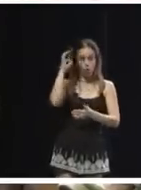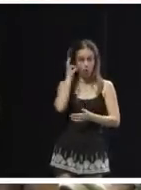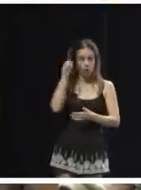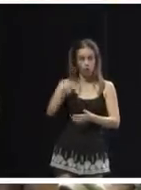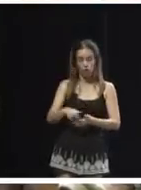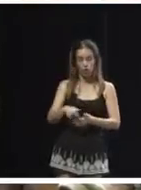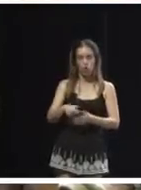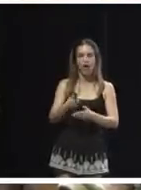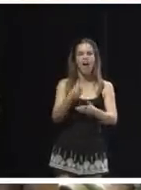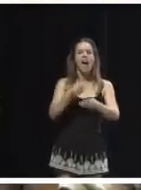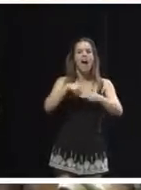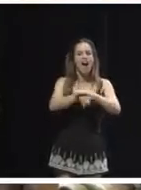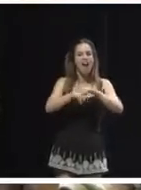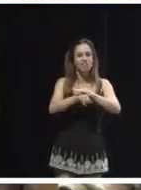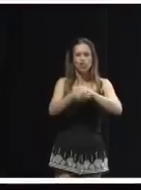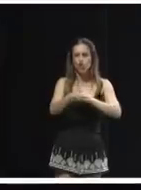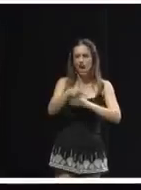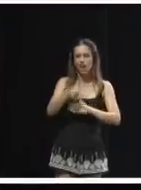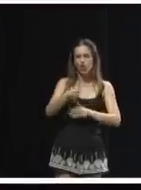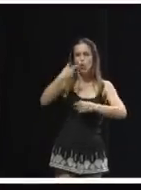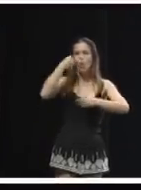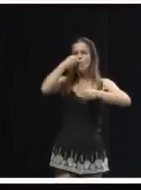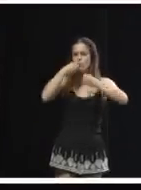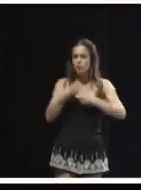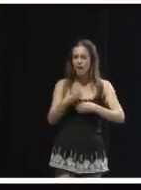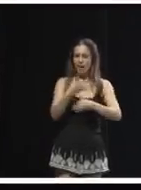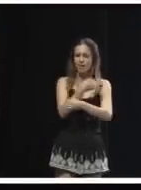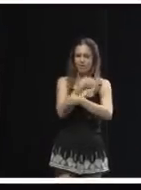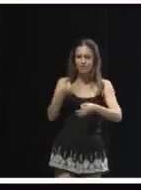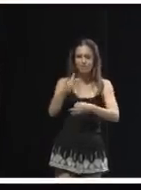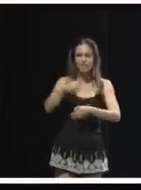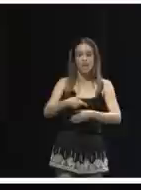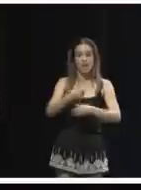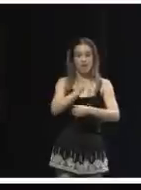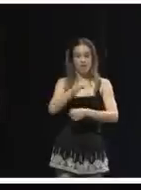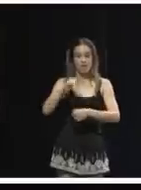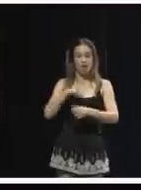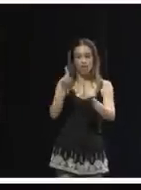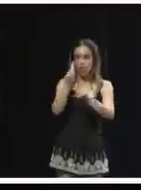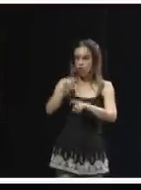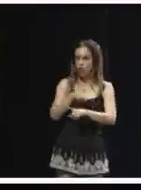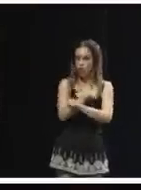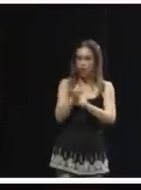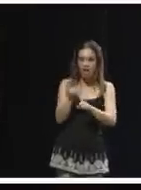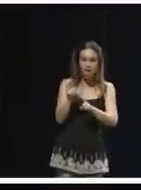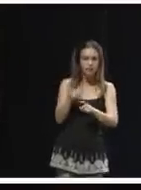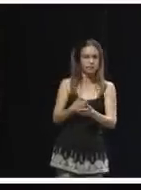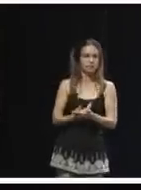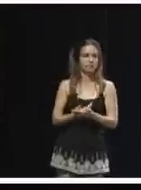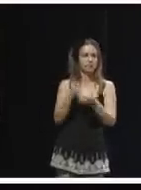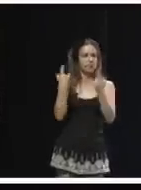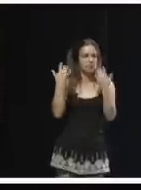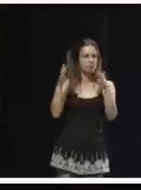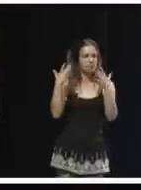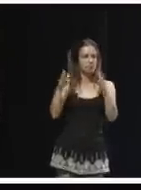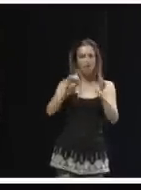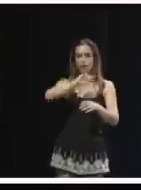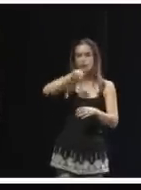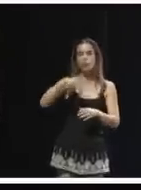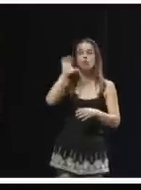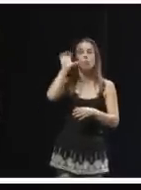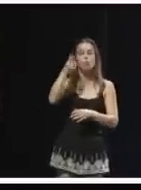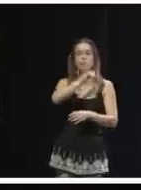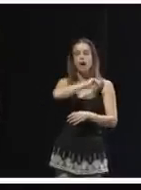invierno y que la factura de la luz no puede ser un obstáculo para millones de personas en nuestro país. Salid